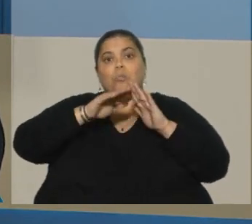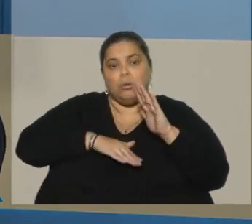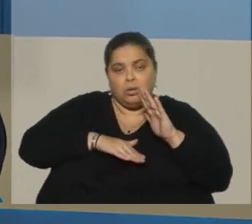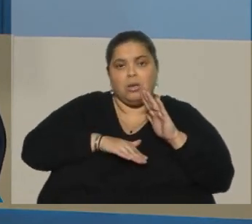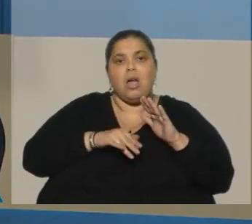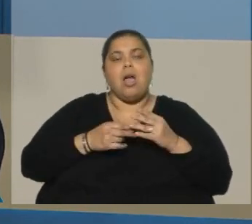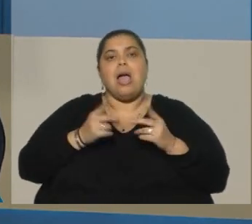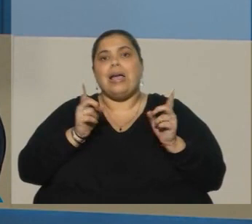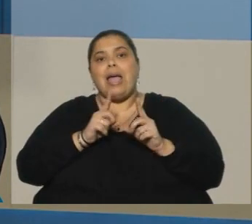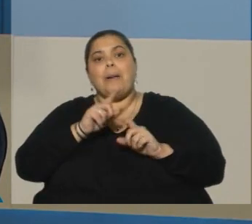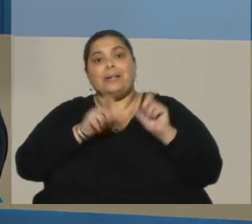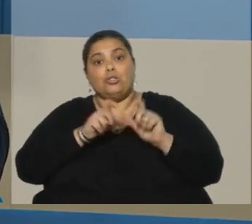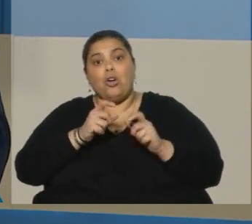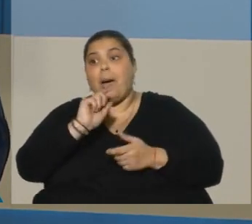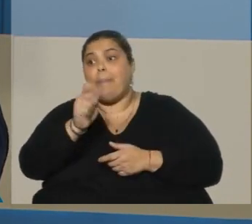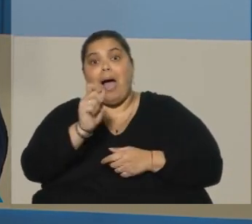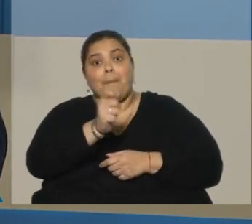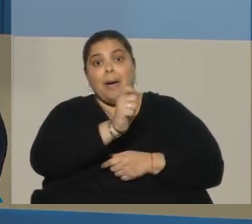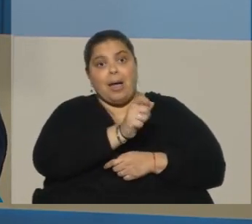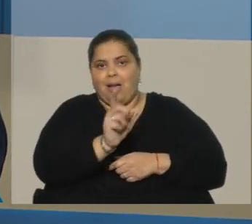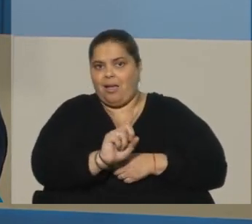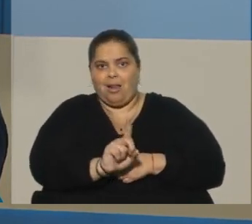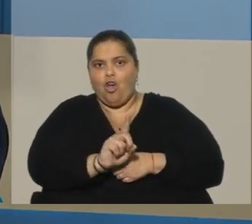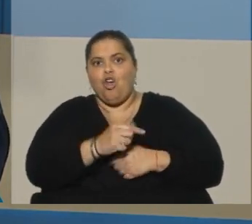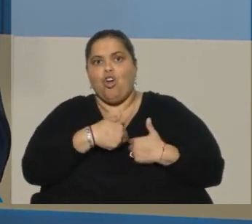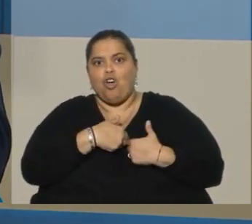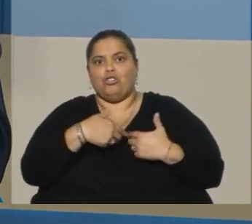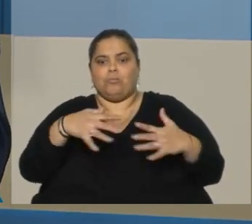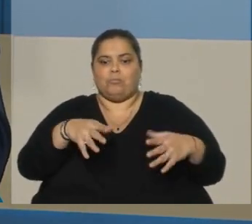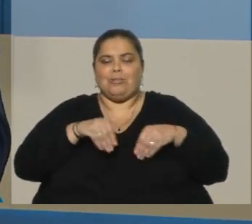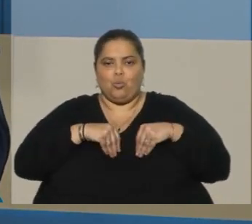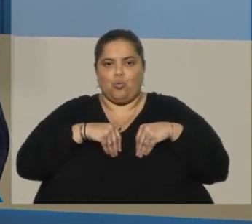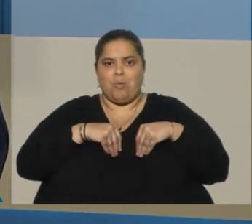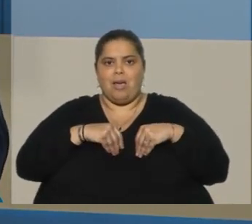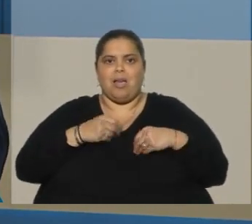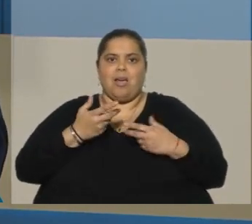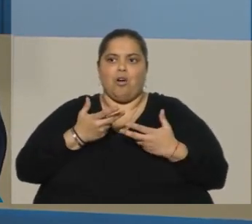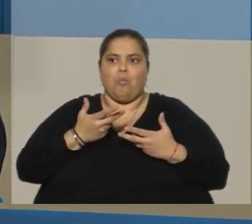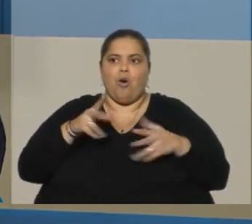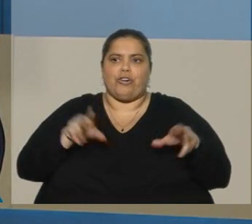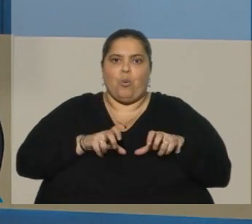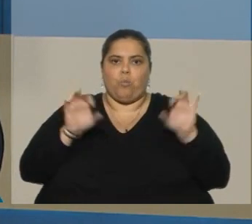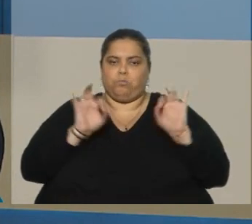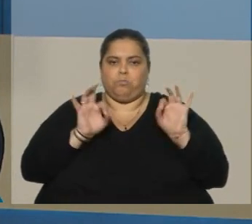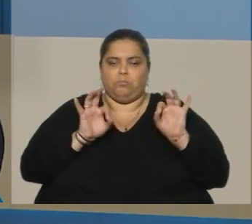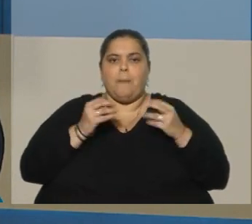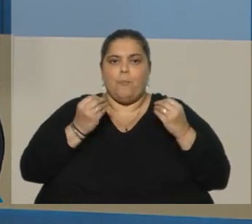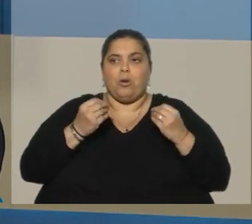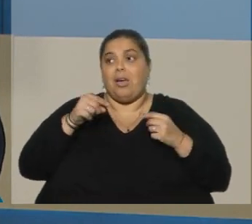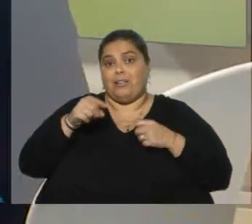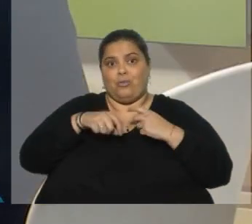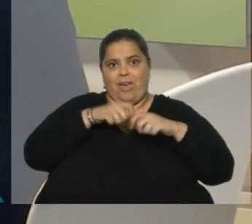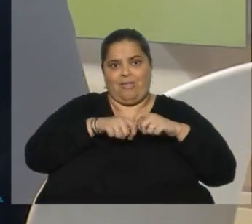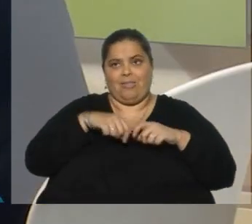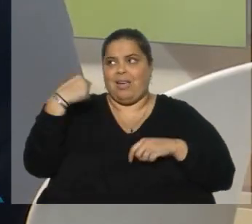alivio que la gestión de ANCAP le permitió al país tener frente a la suba internacional de los commodities. No,